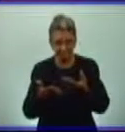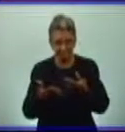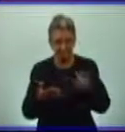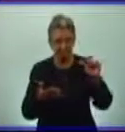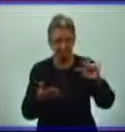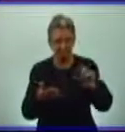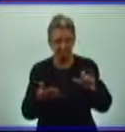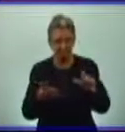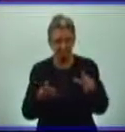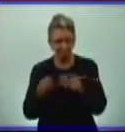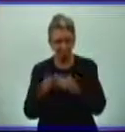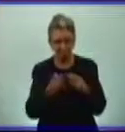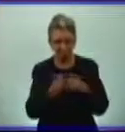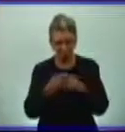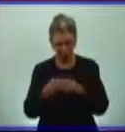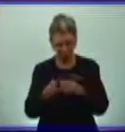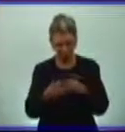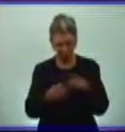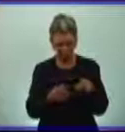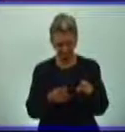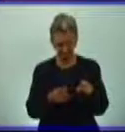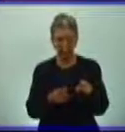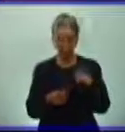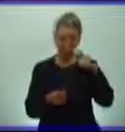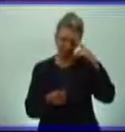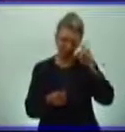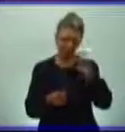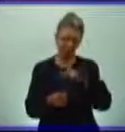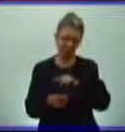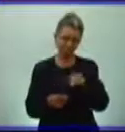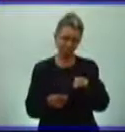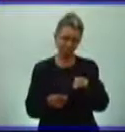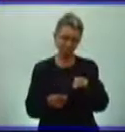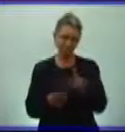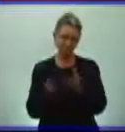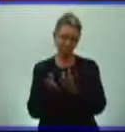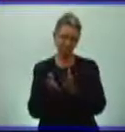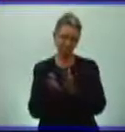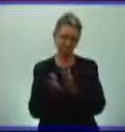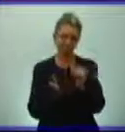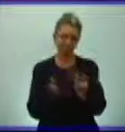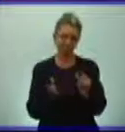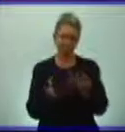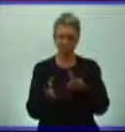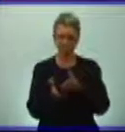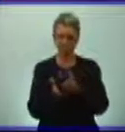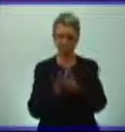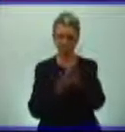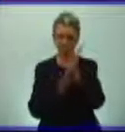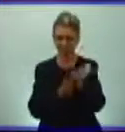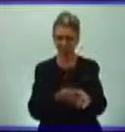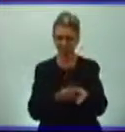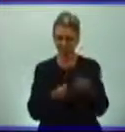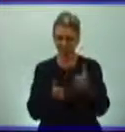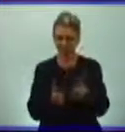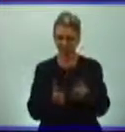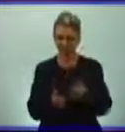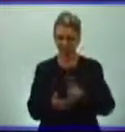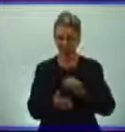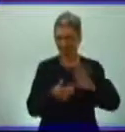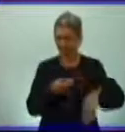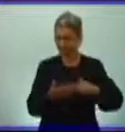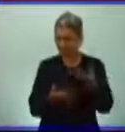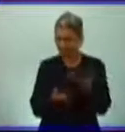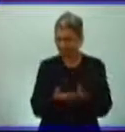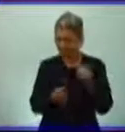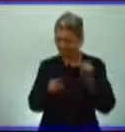localidad? Yo estoy seguro que sí, porque sé que ustedes son estudiantes muy disciplinados. Les propongo, para comenzar el